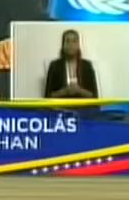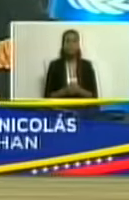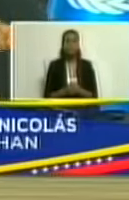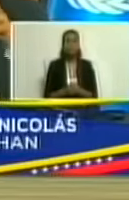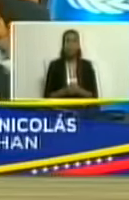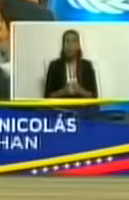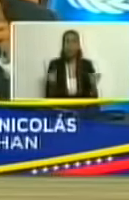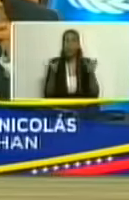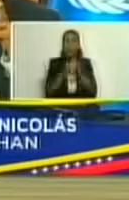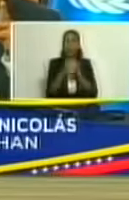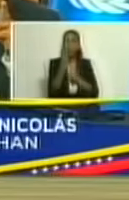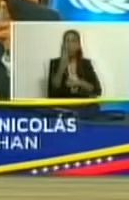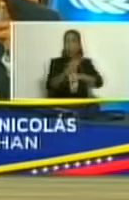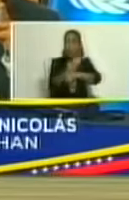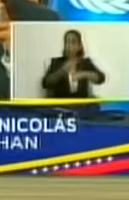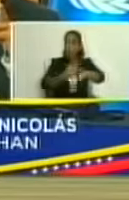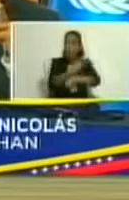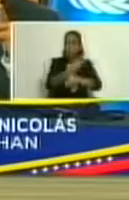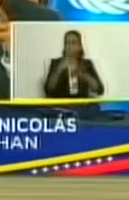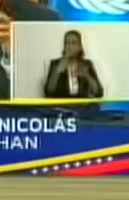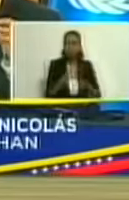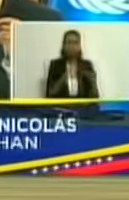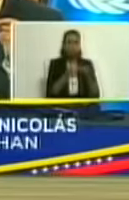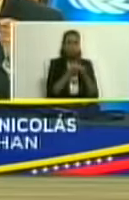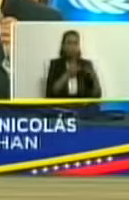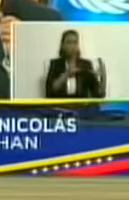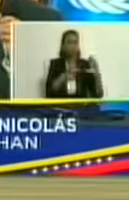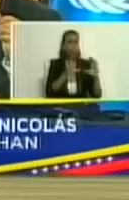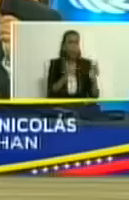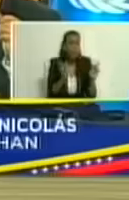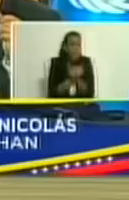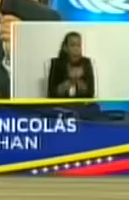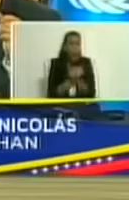una reunión de 2 horas, corta.